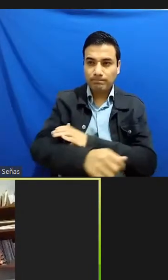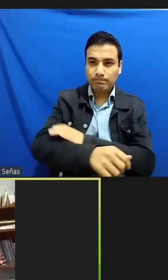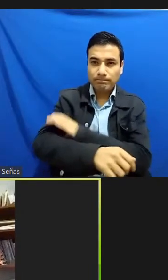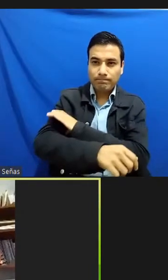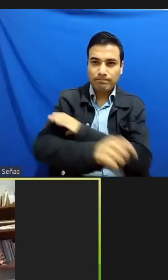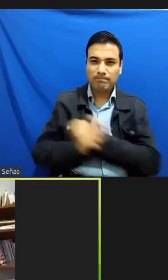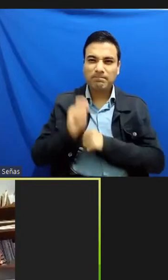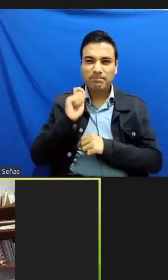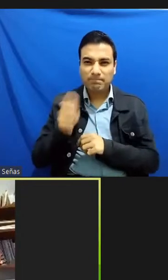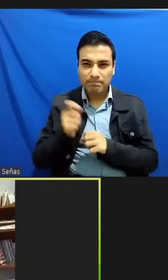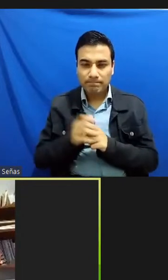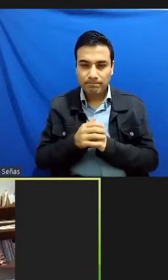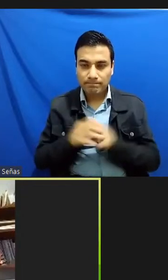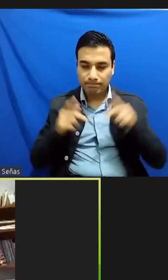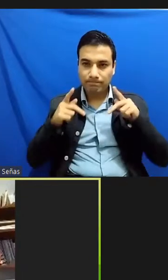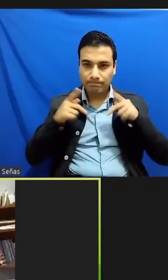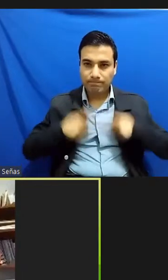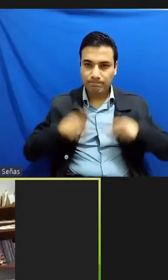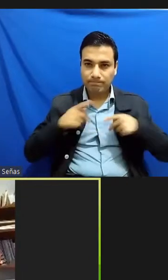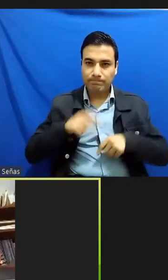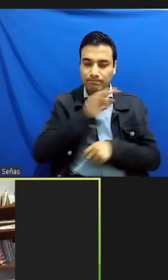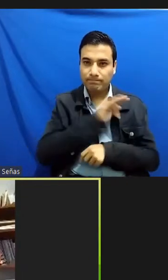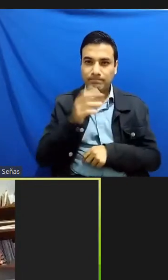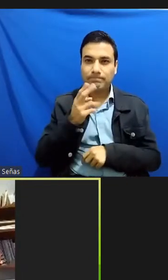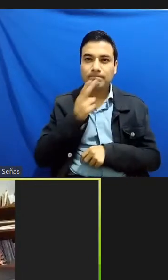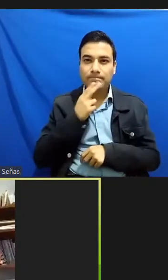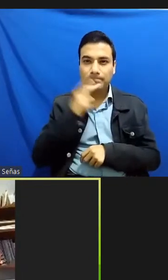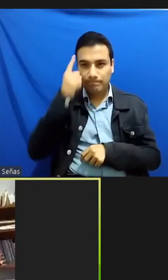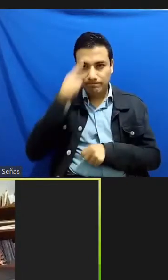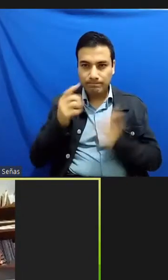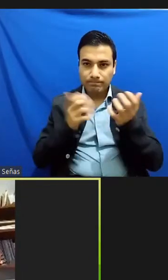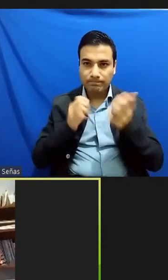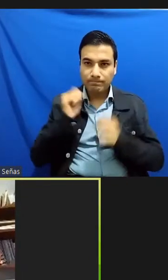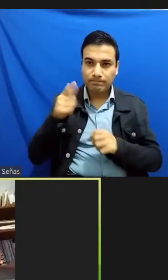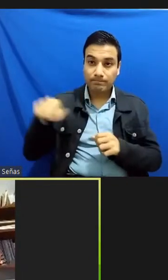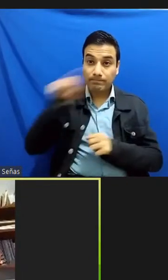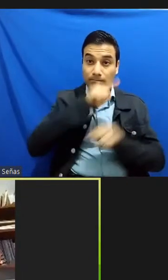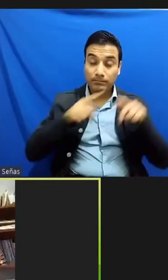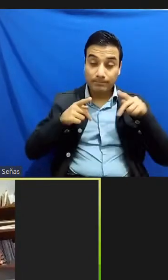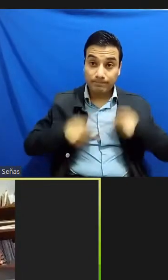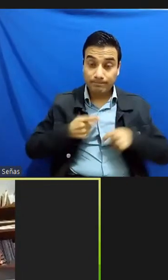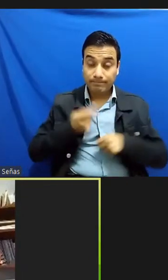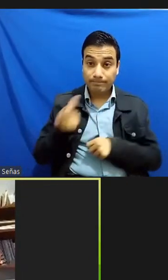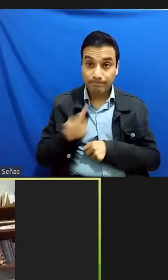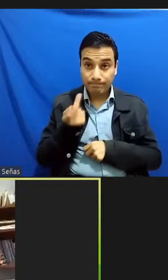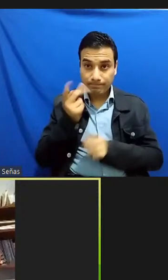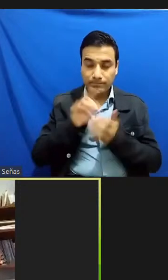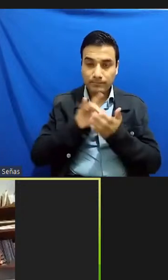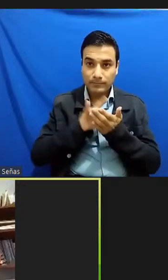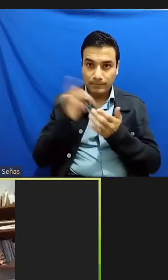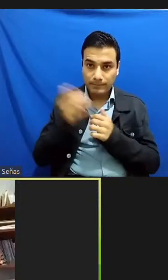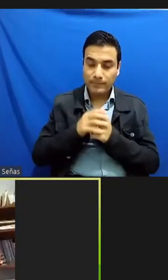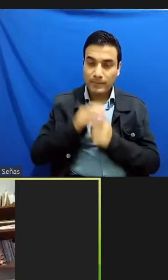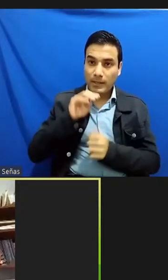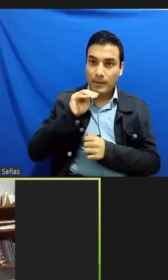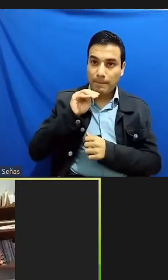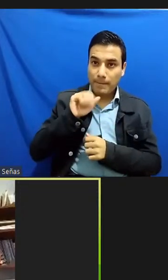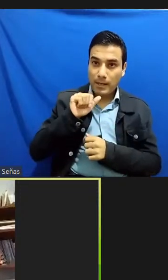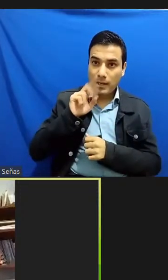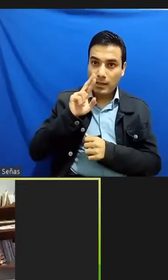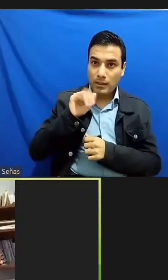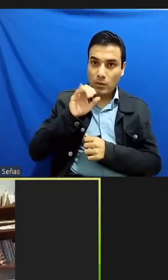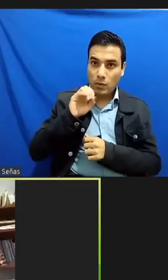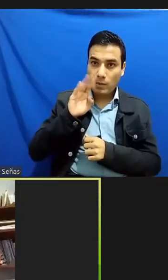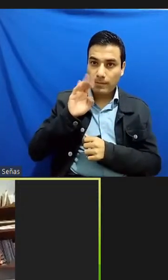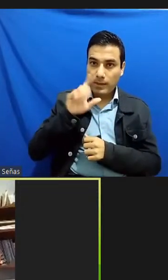una nueva vuelta de tuerca gracias a todos quienes han preguntado y Mario Bellatín nuevamente muchísimas